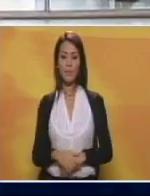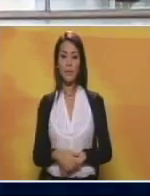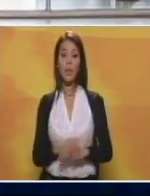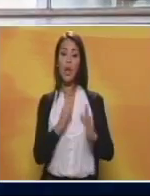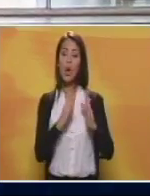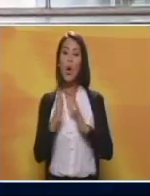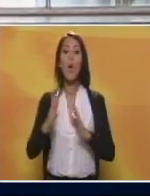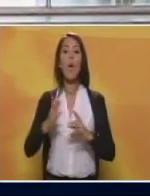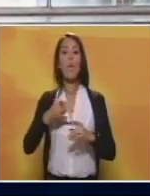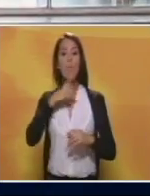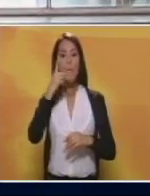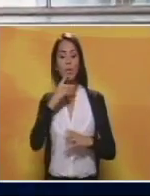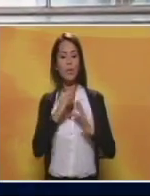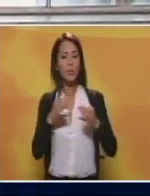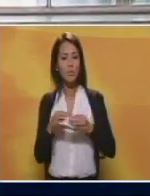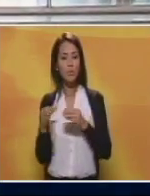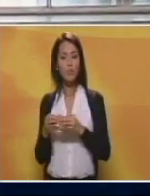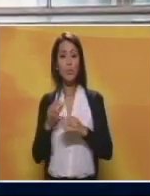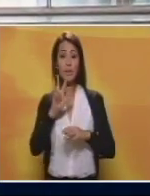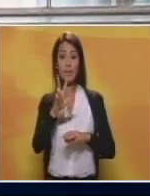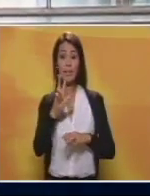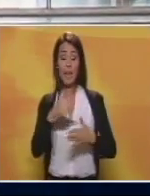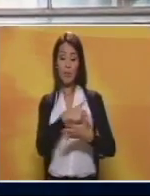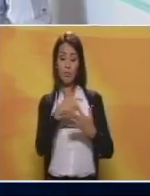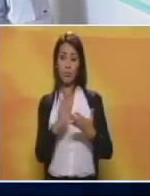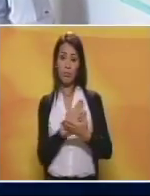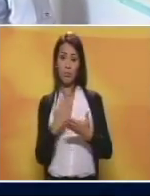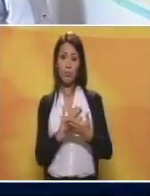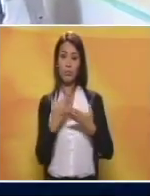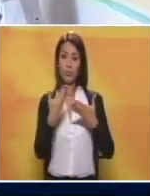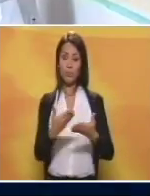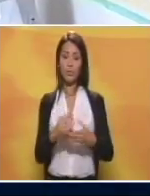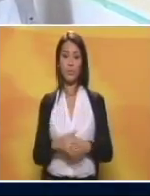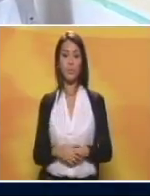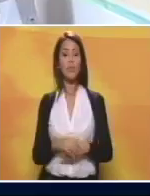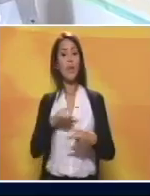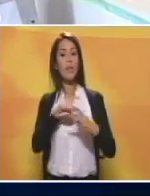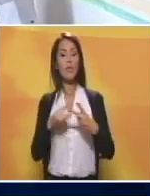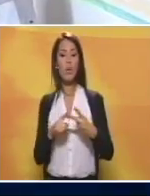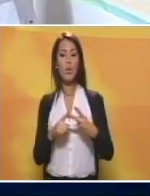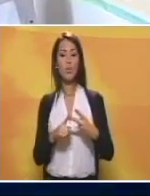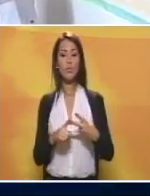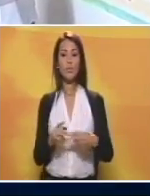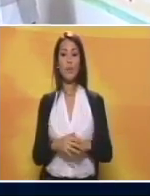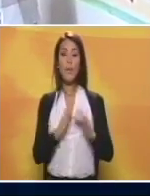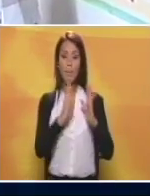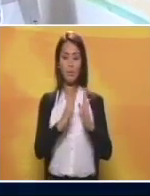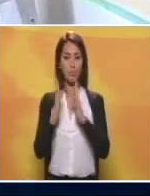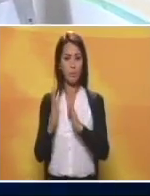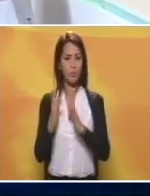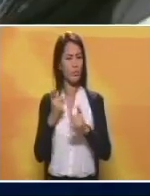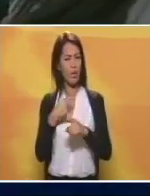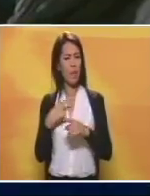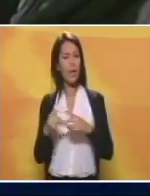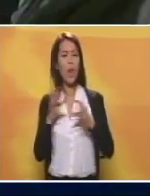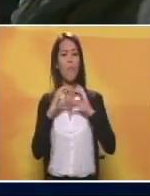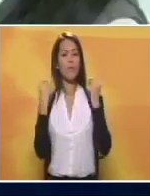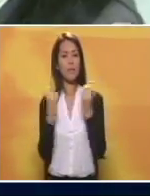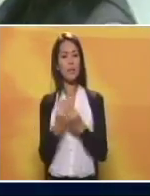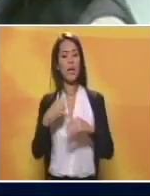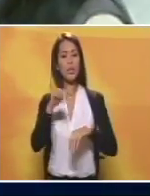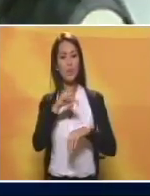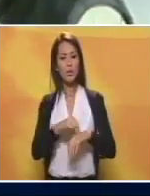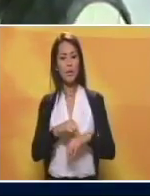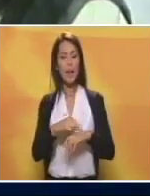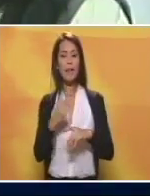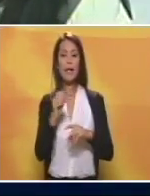organizaciones políticas deberán entregar 3 cuadernos contables, uno de 2 columnas y otro de 3 columnas, ante la Oficina Nacional de Financiamiento